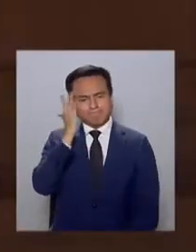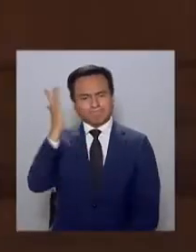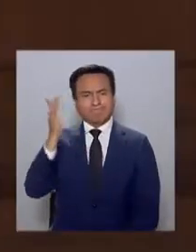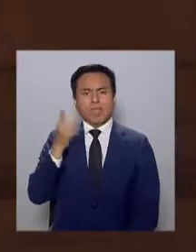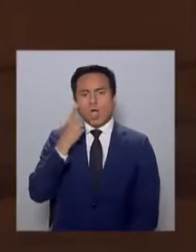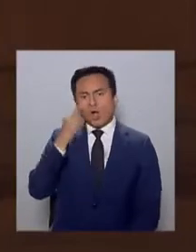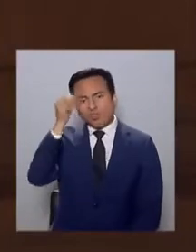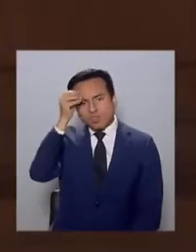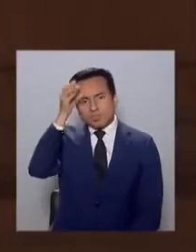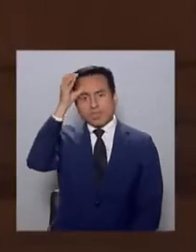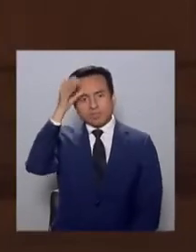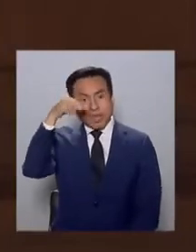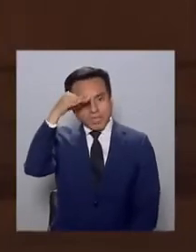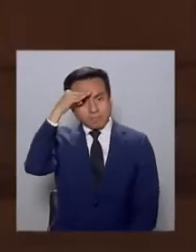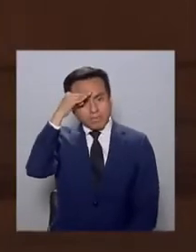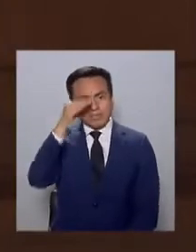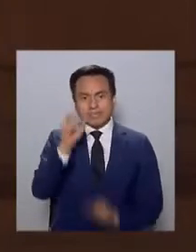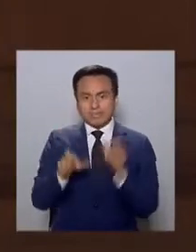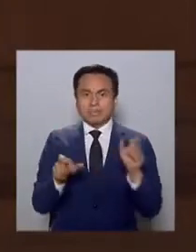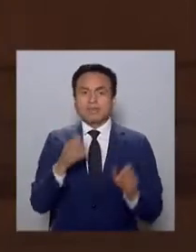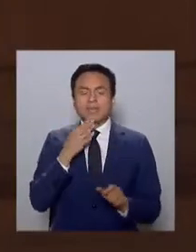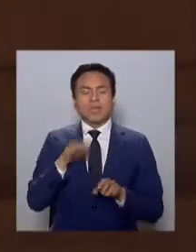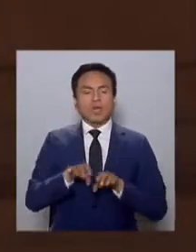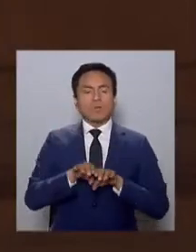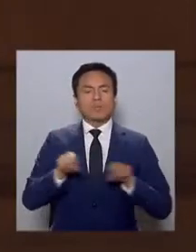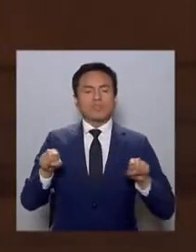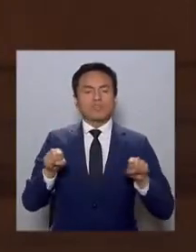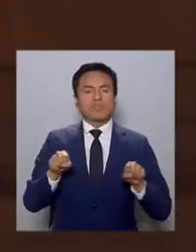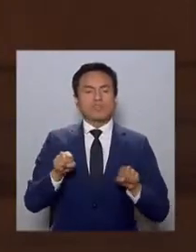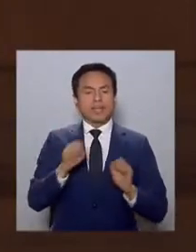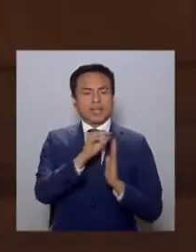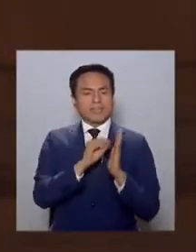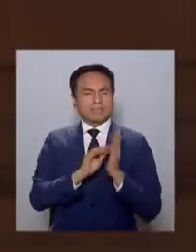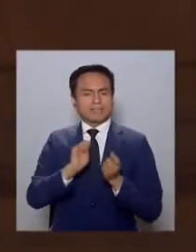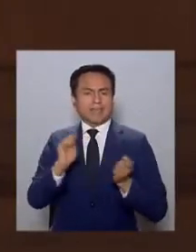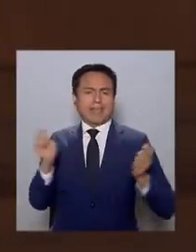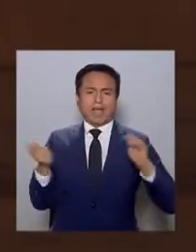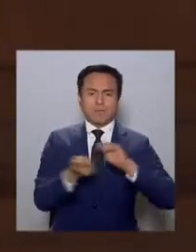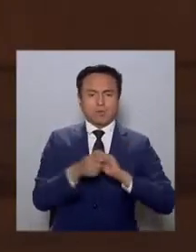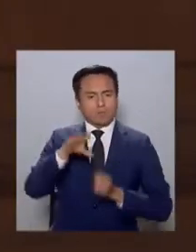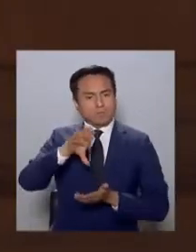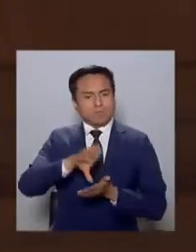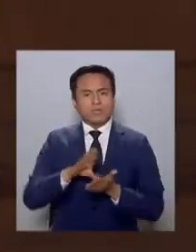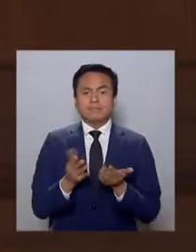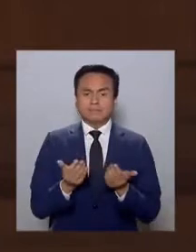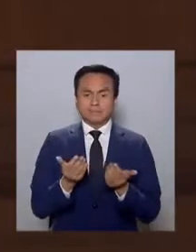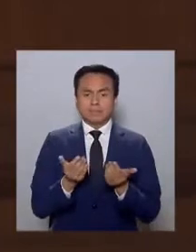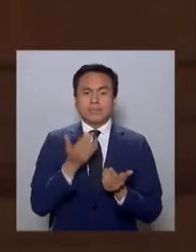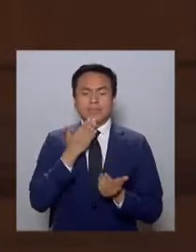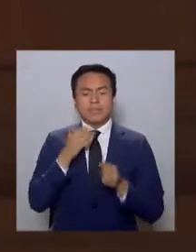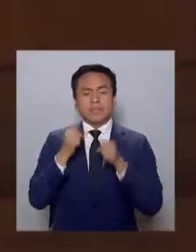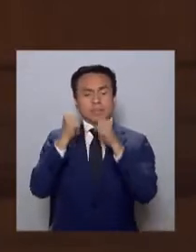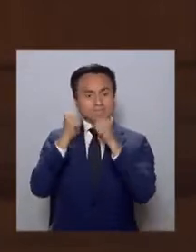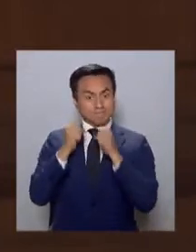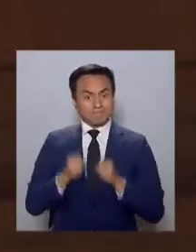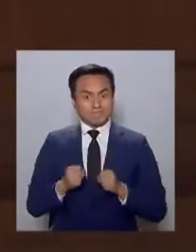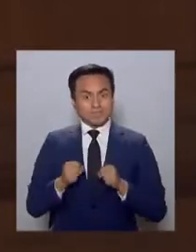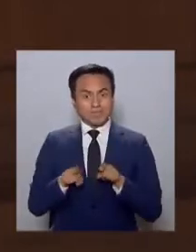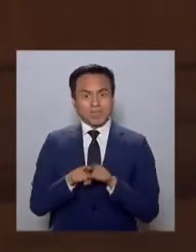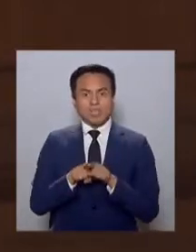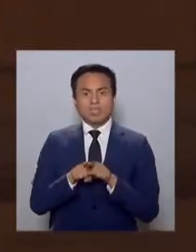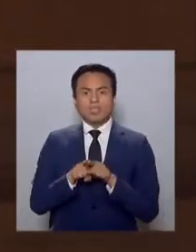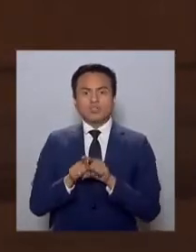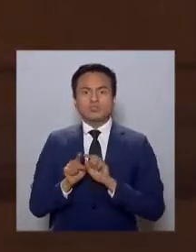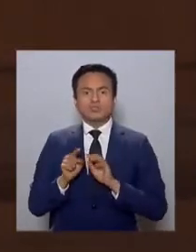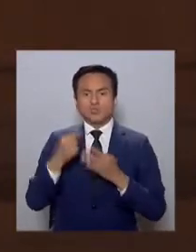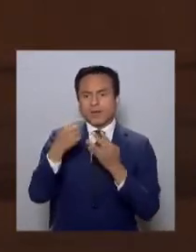con conocimientos y experiencia, comprometidos con la agenda de cambios que el país necesita y con la capacidad de